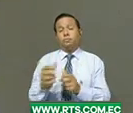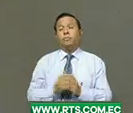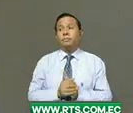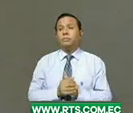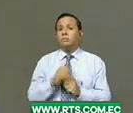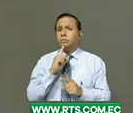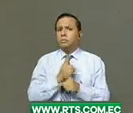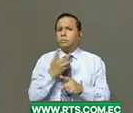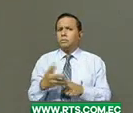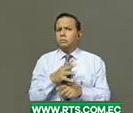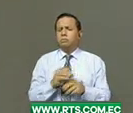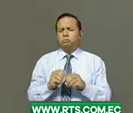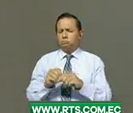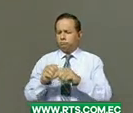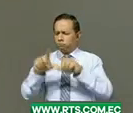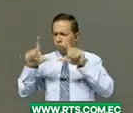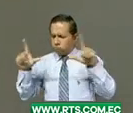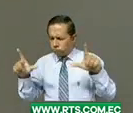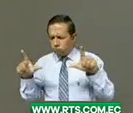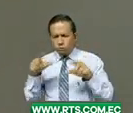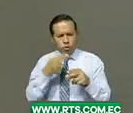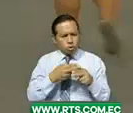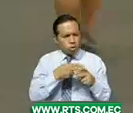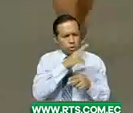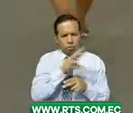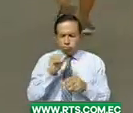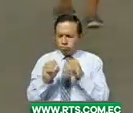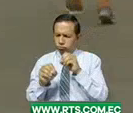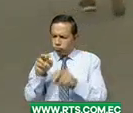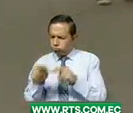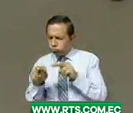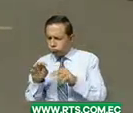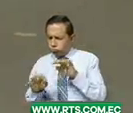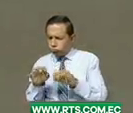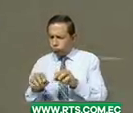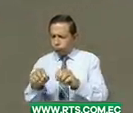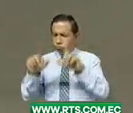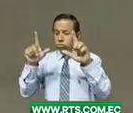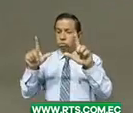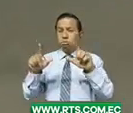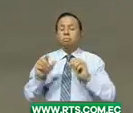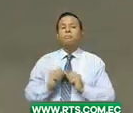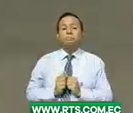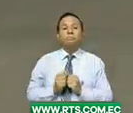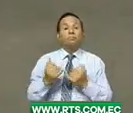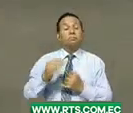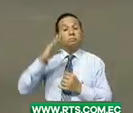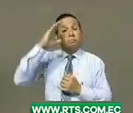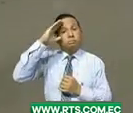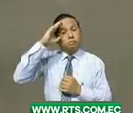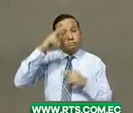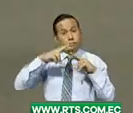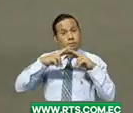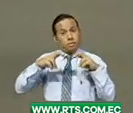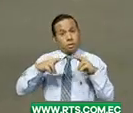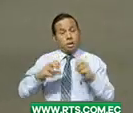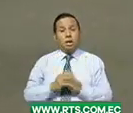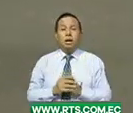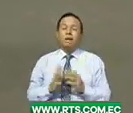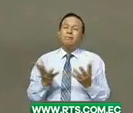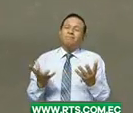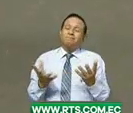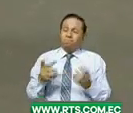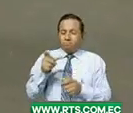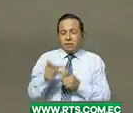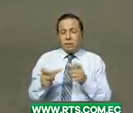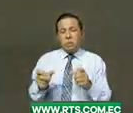verificó en la base de datos, no registran detenciones. La policía investiga el móvil del crimen. Lamentablemente las personas que se meten en estos